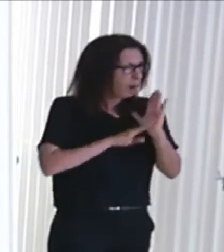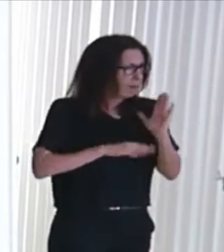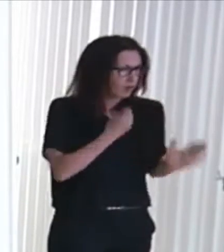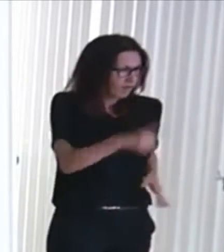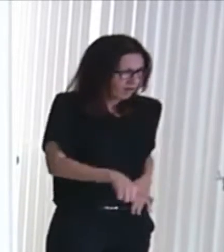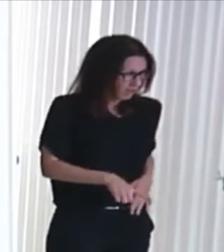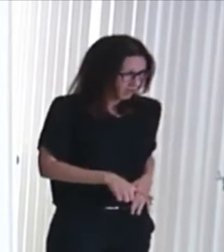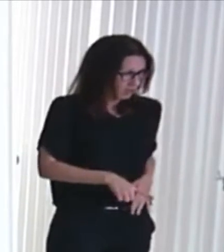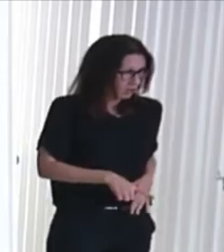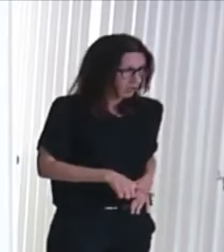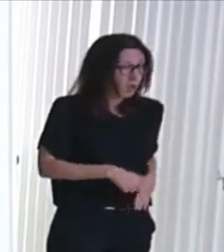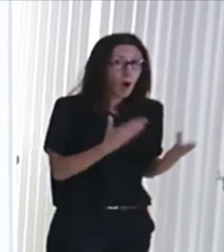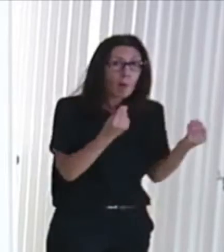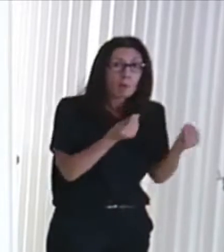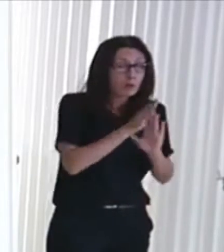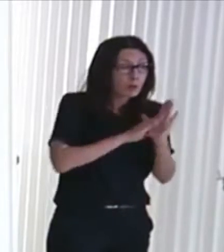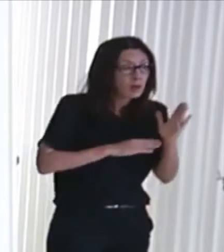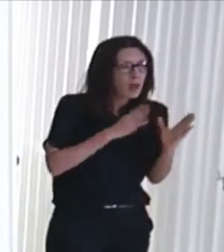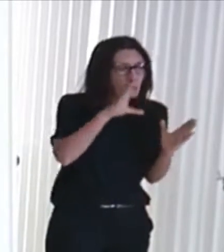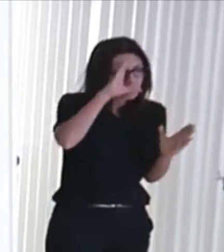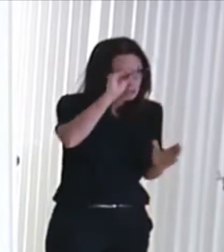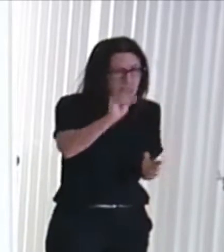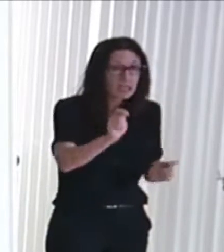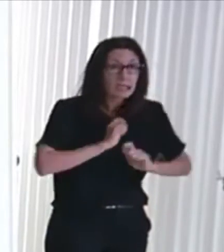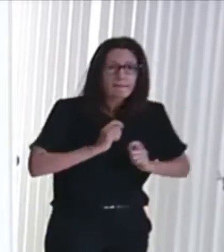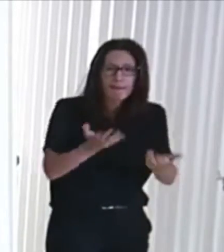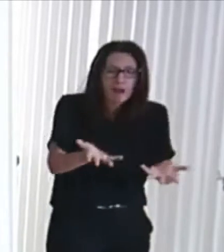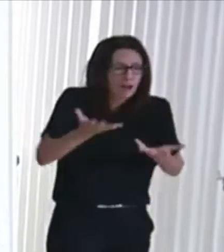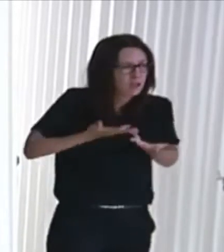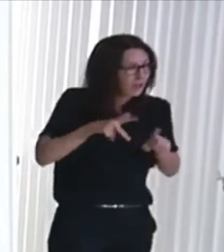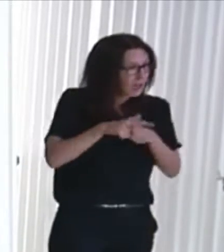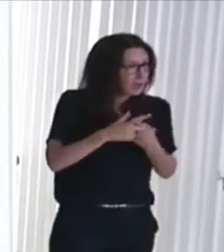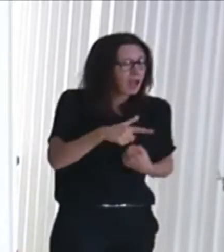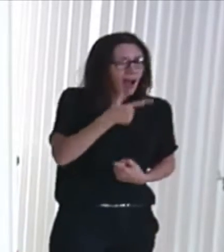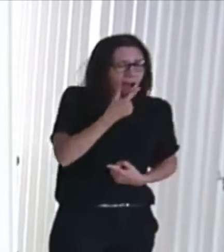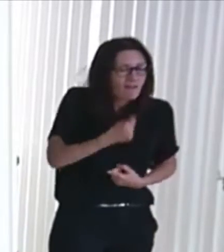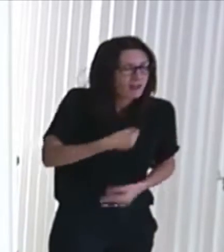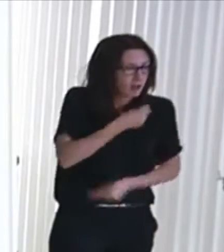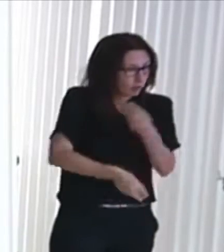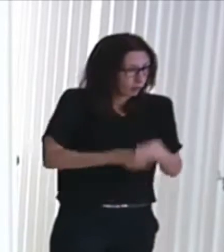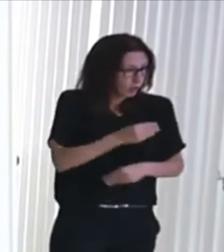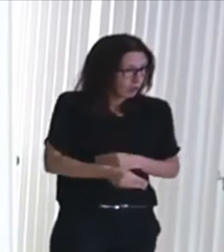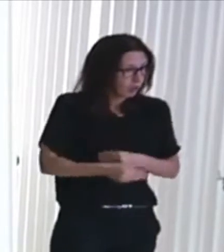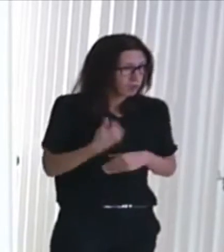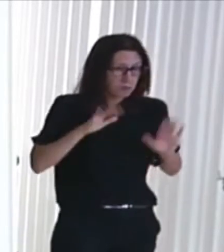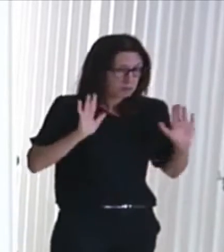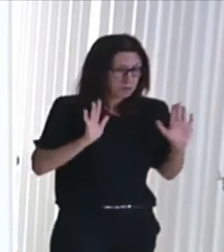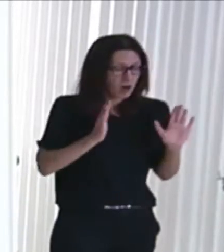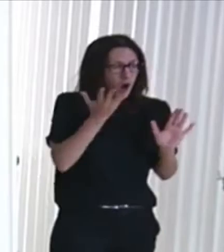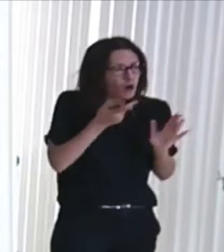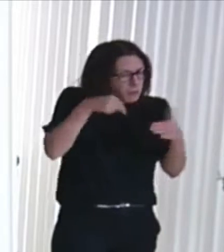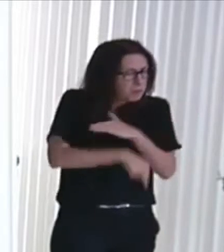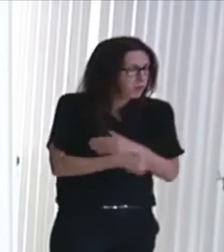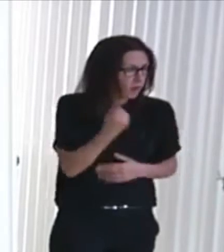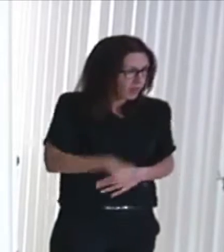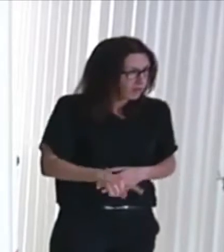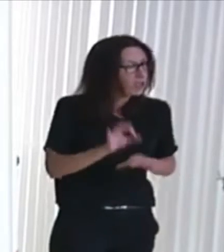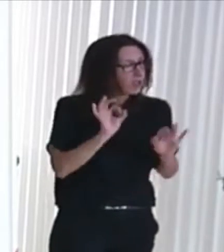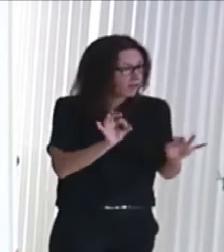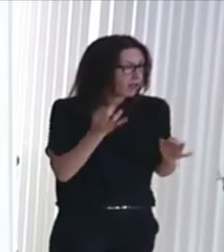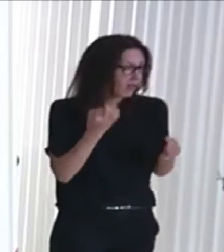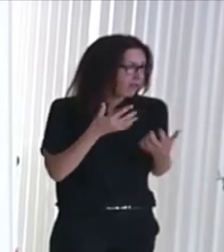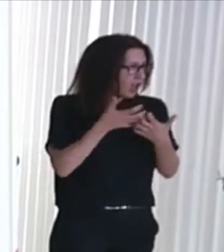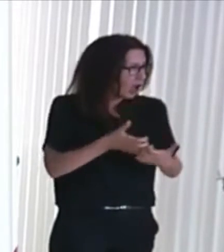muchos programadores muy inteligentes que te ponen unas herramientas muy fáciles de utilizar que tú no tienes que saber. Sí que es verdad que tienes que luchar con